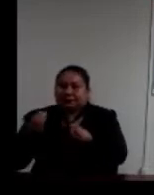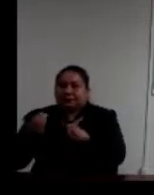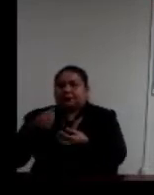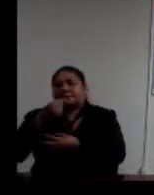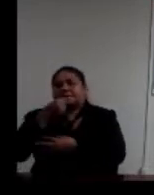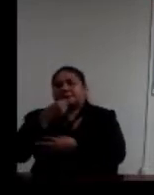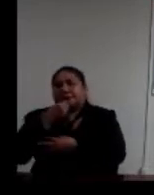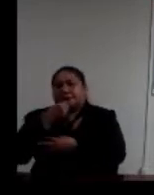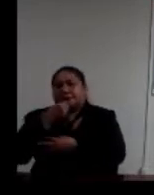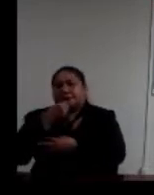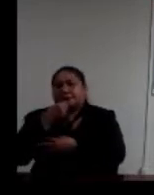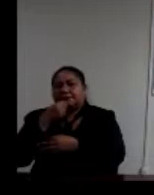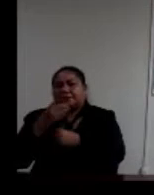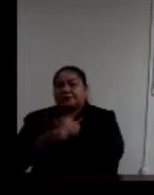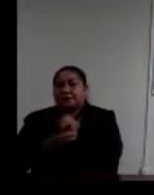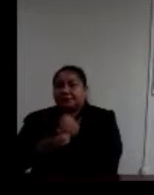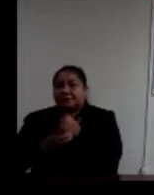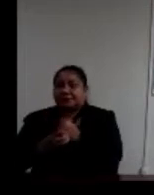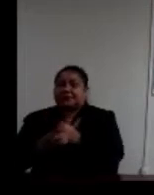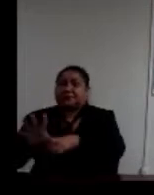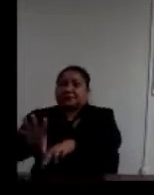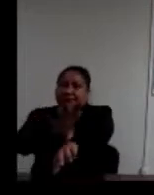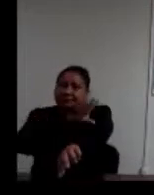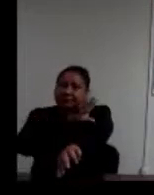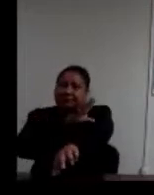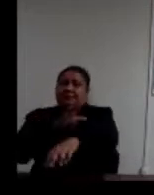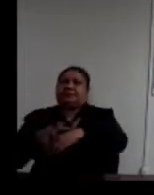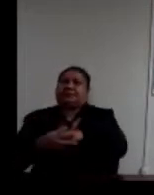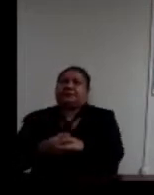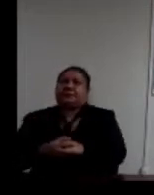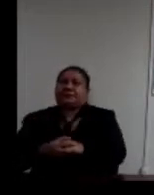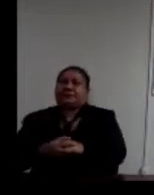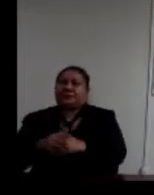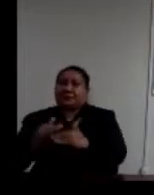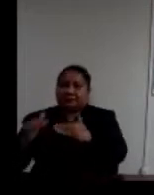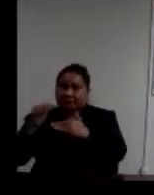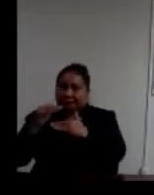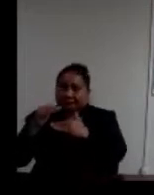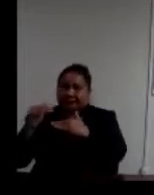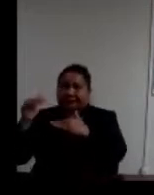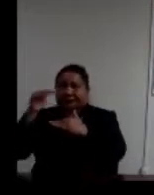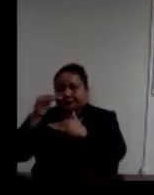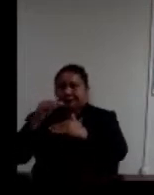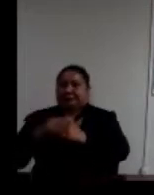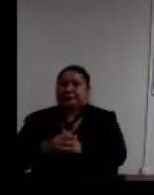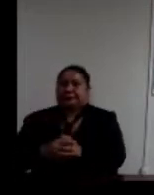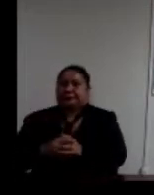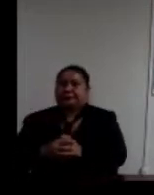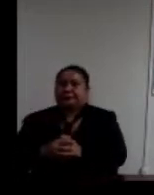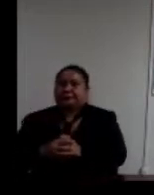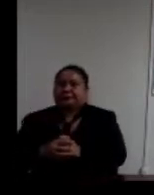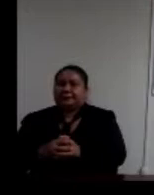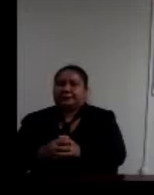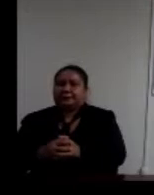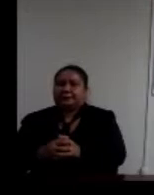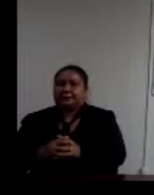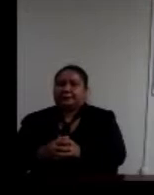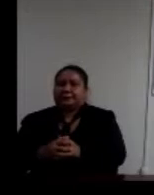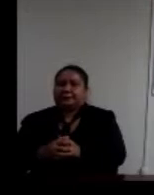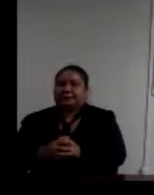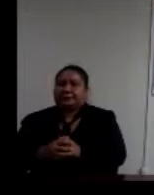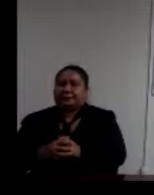niños con datos de depresión entre leve y moderado, ¿sí? En la cuestión que son comórbidos con el